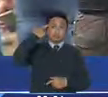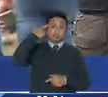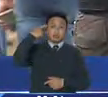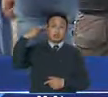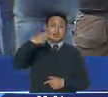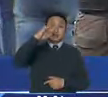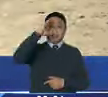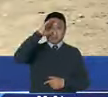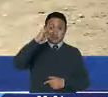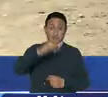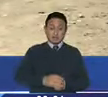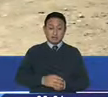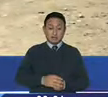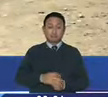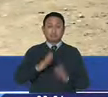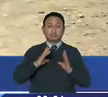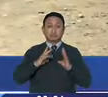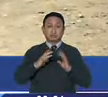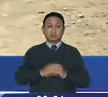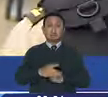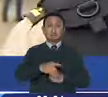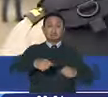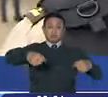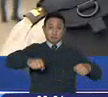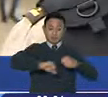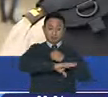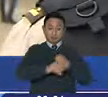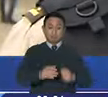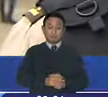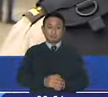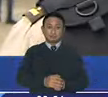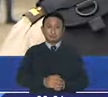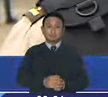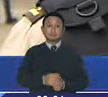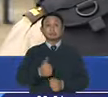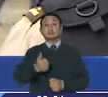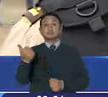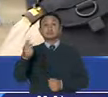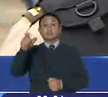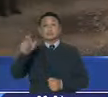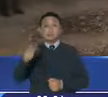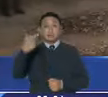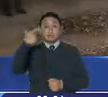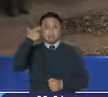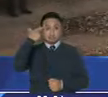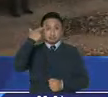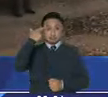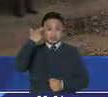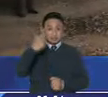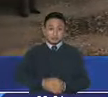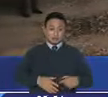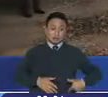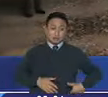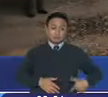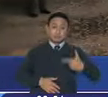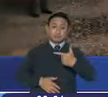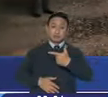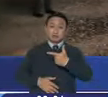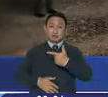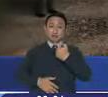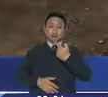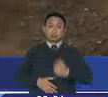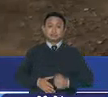civil, la motocicleta de la institución. Y con el arma de fuego acciona su revólver y le dispara en contra del miembro